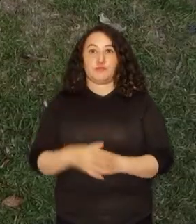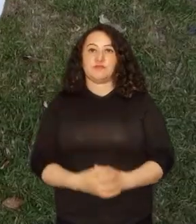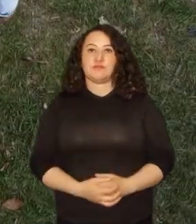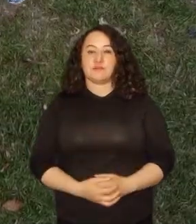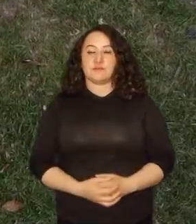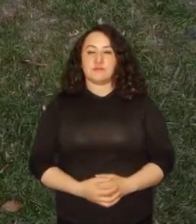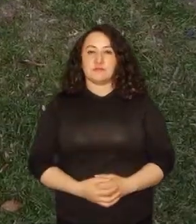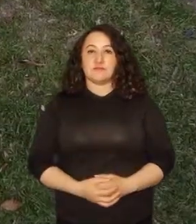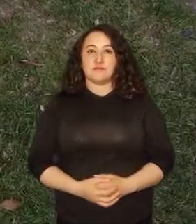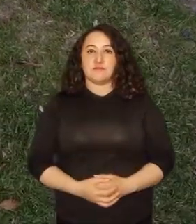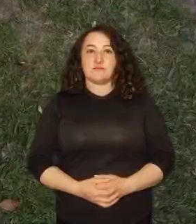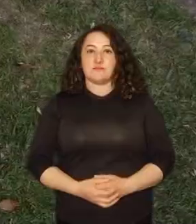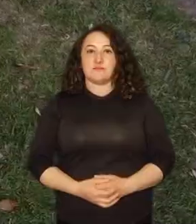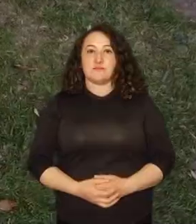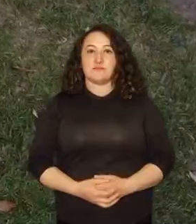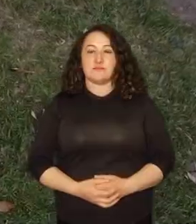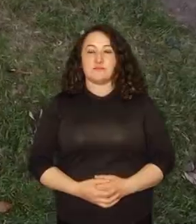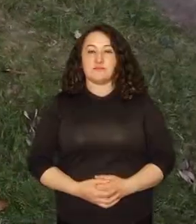región.